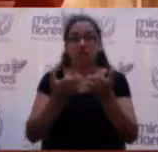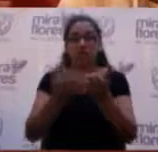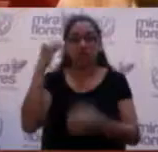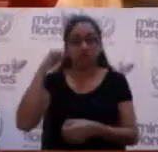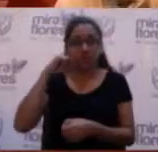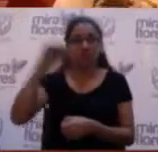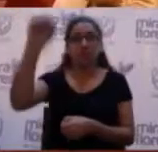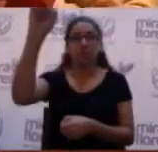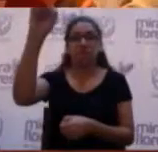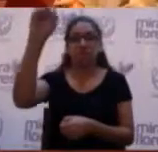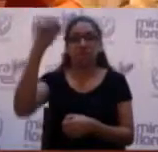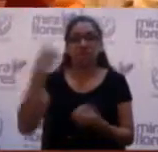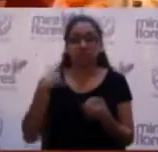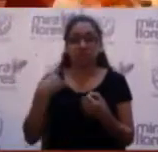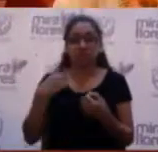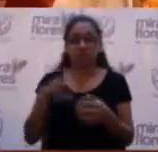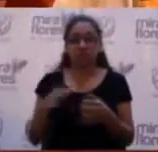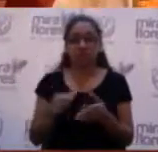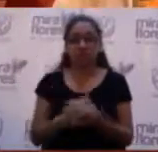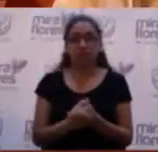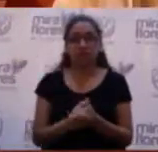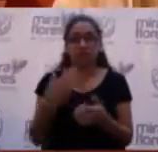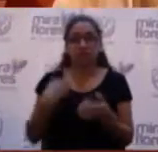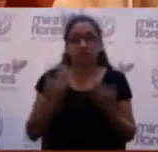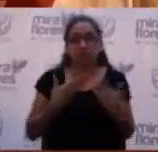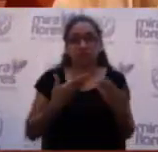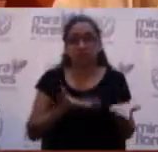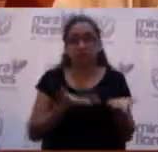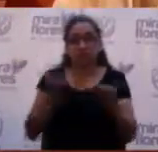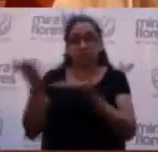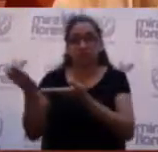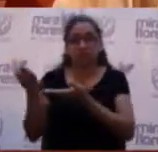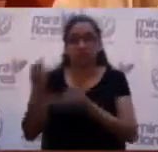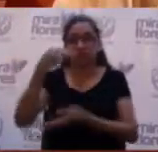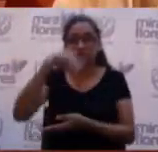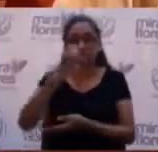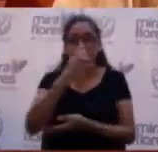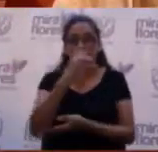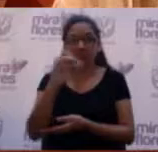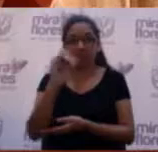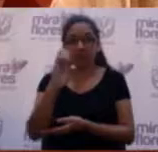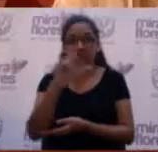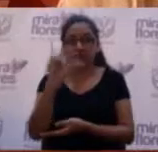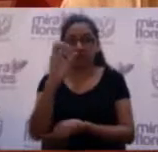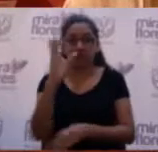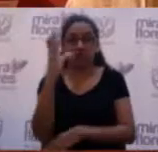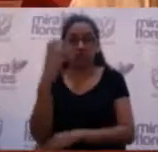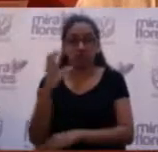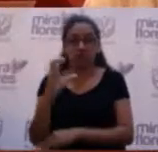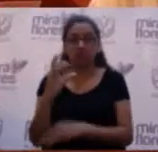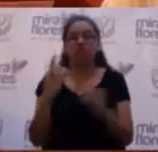viaje al que fui, digamos, invitado por la ciudad de Medellín y que a su vez